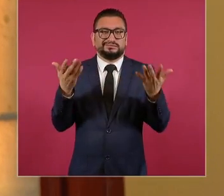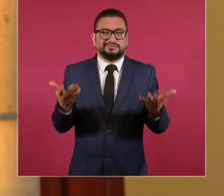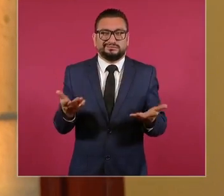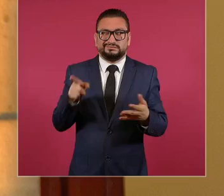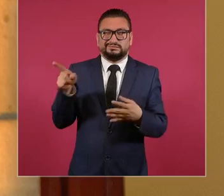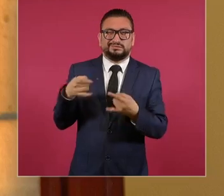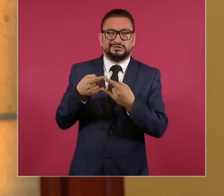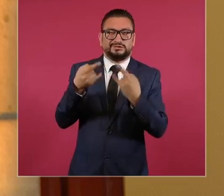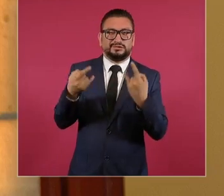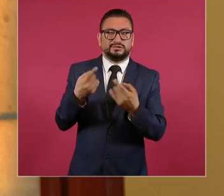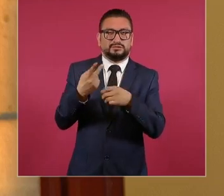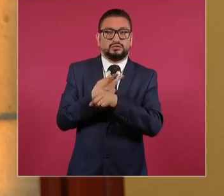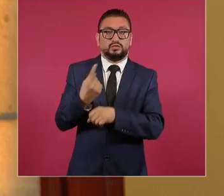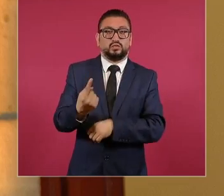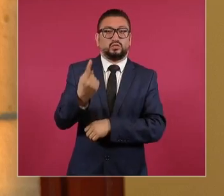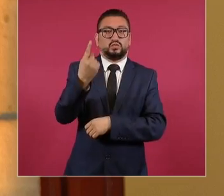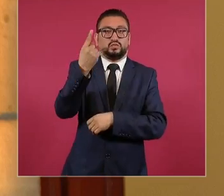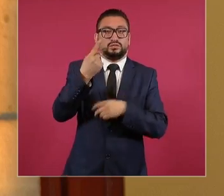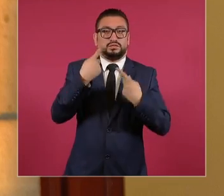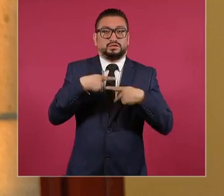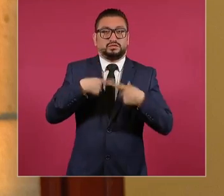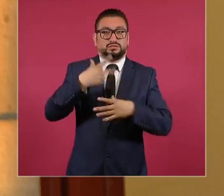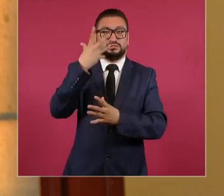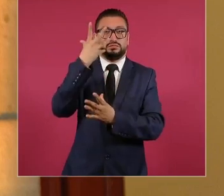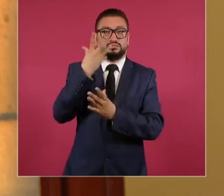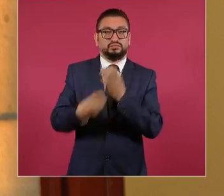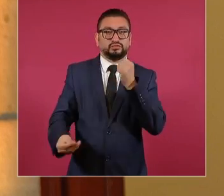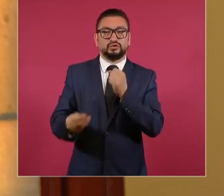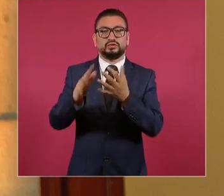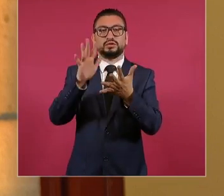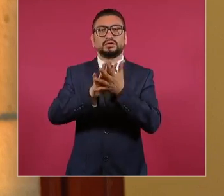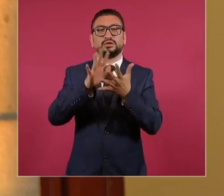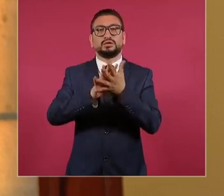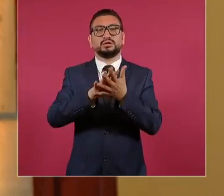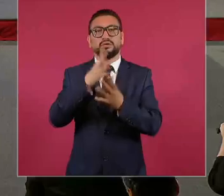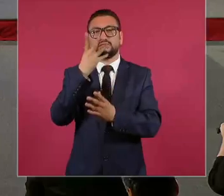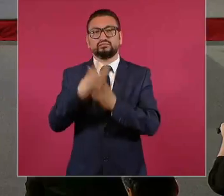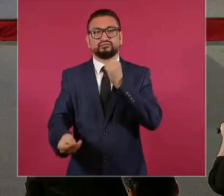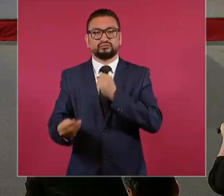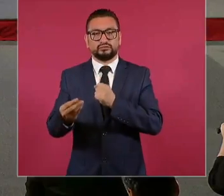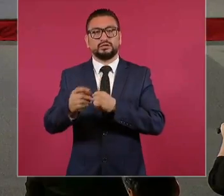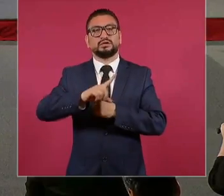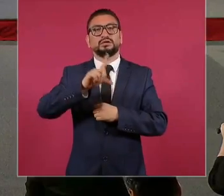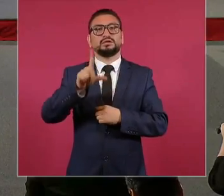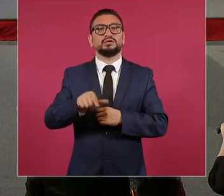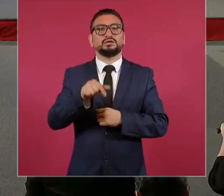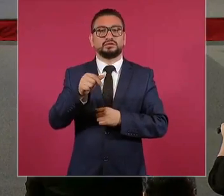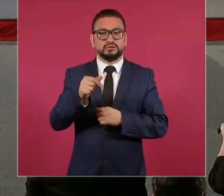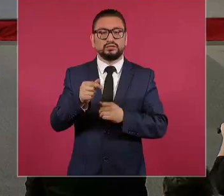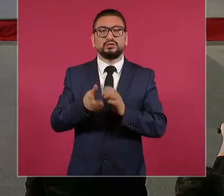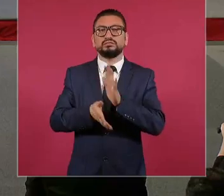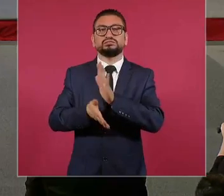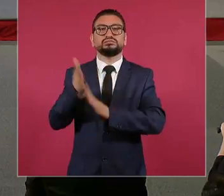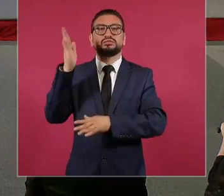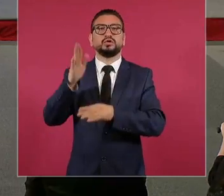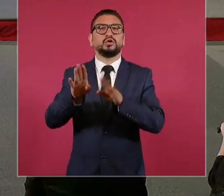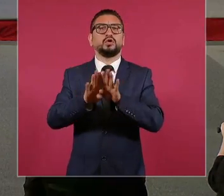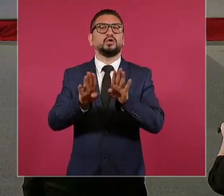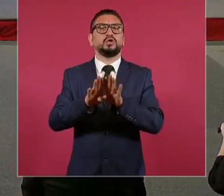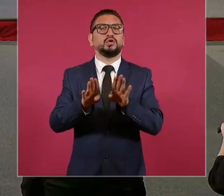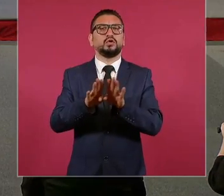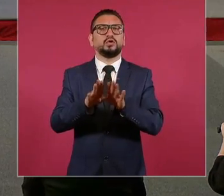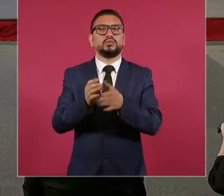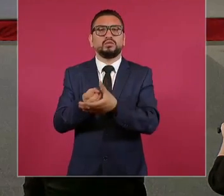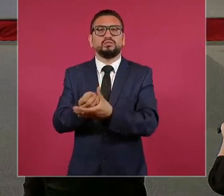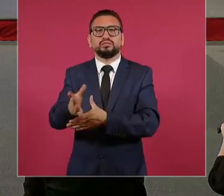caso en donde uno de ellos se dio a la fuga del penal adentro y pudo salir por las…